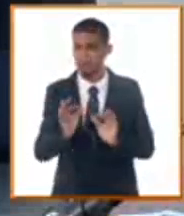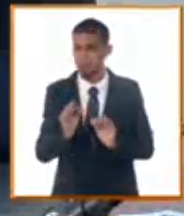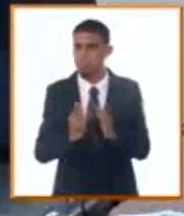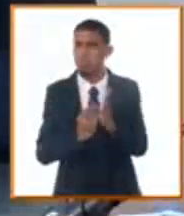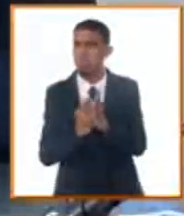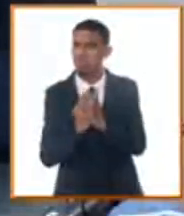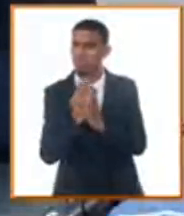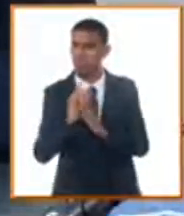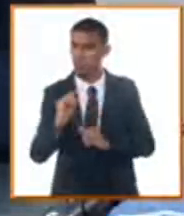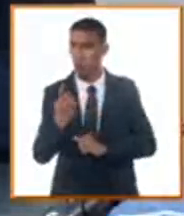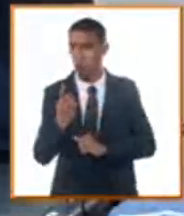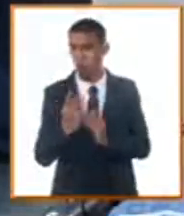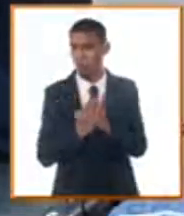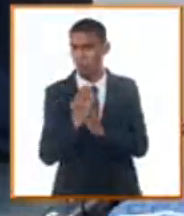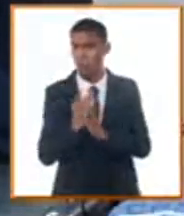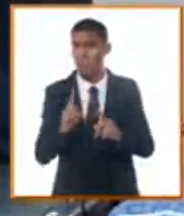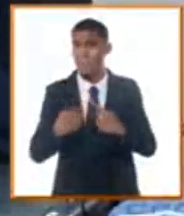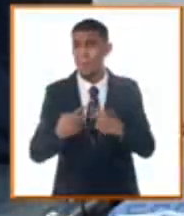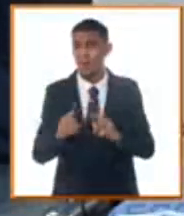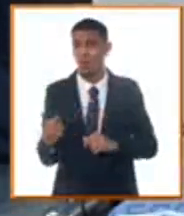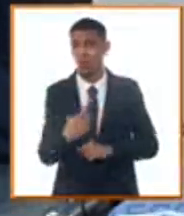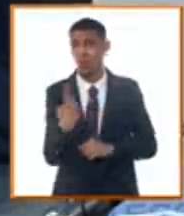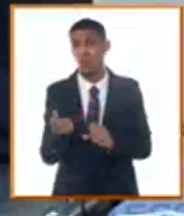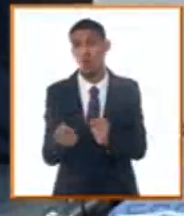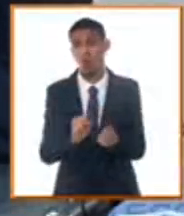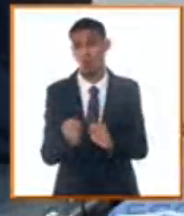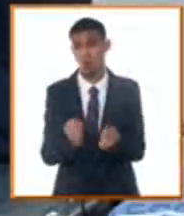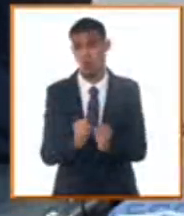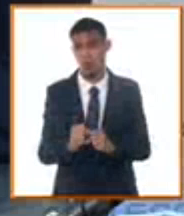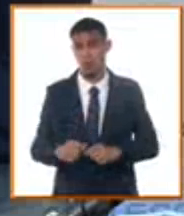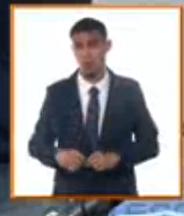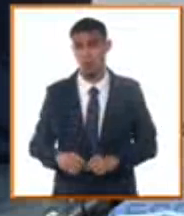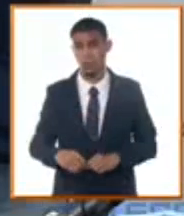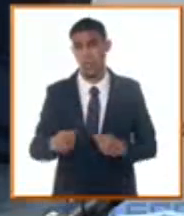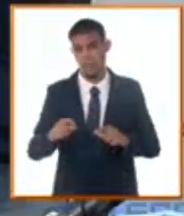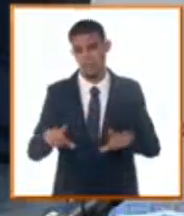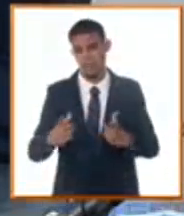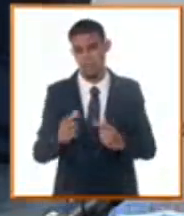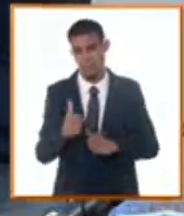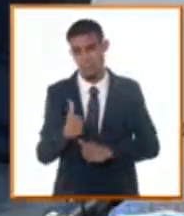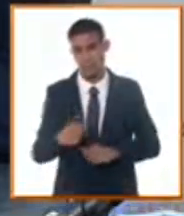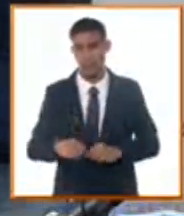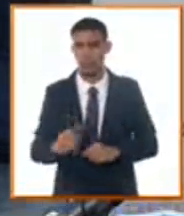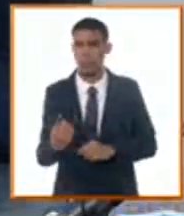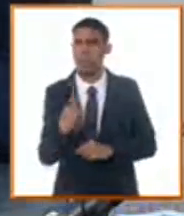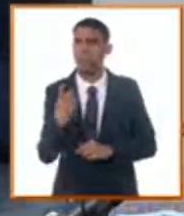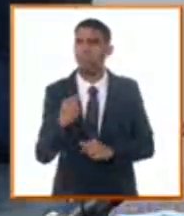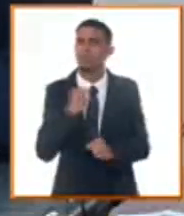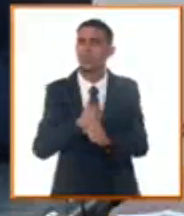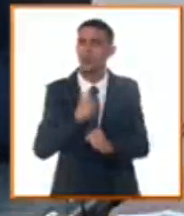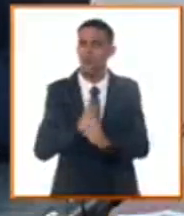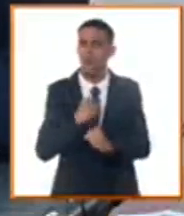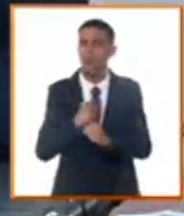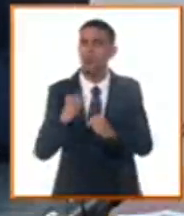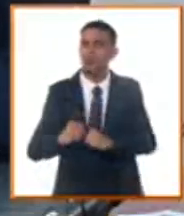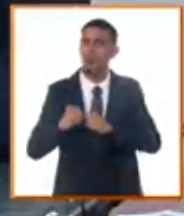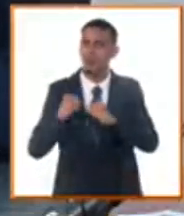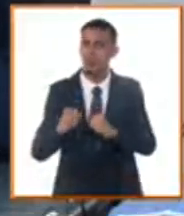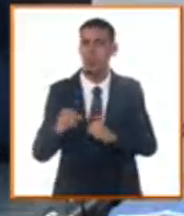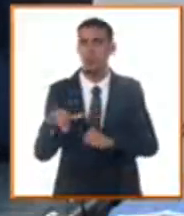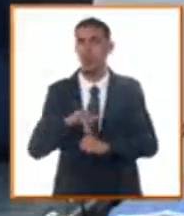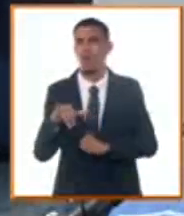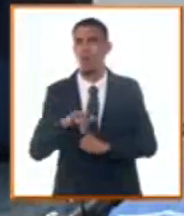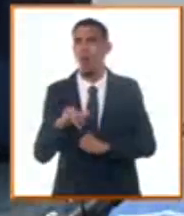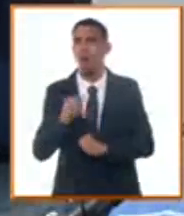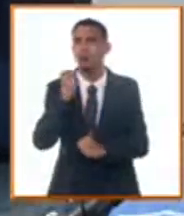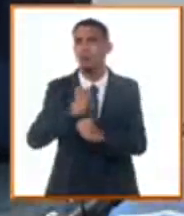eso avanza solo. Eso es vital. Necesitamos también seguir trabajando en el fortalecimiento de las infraestructuras,